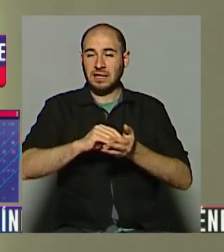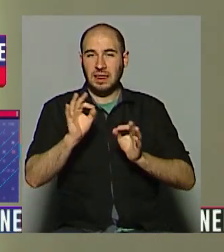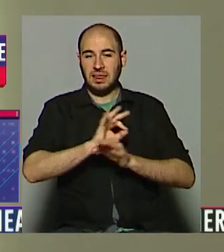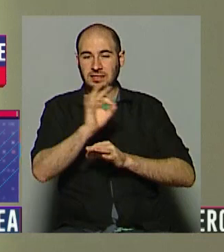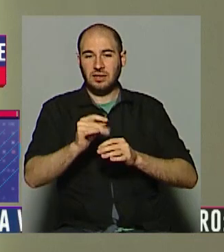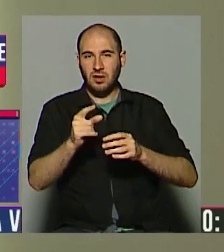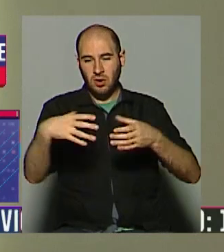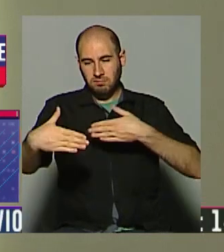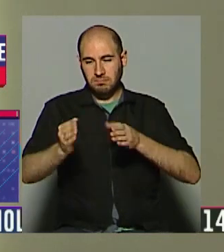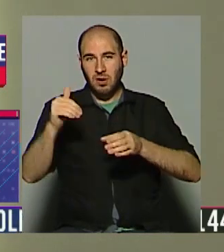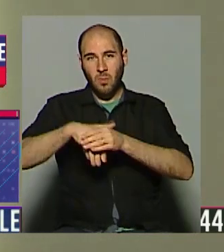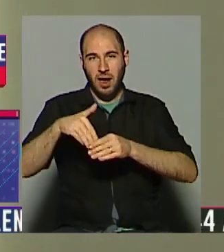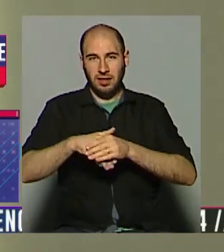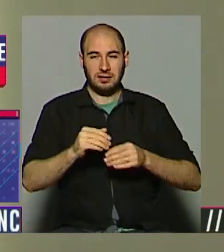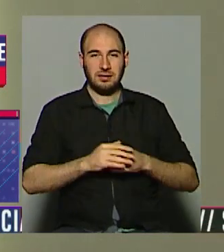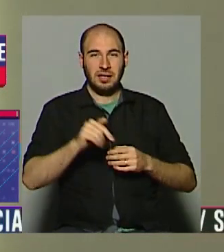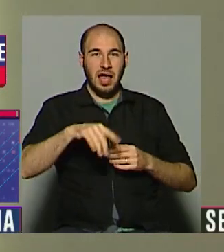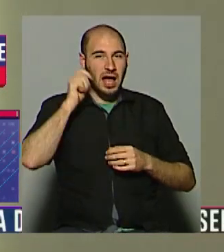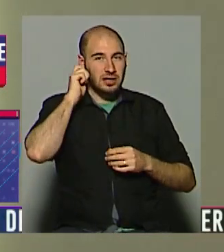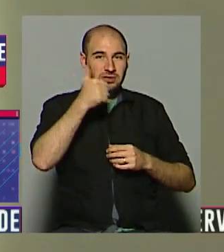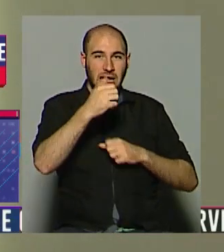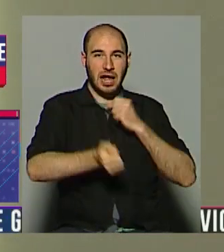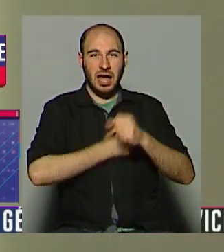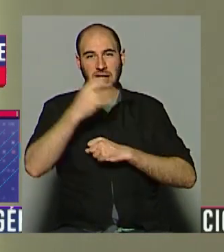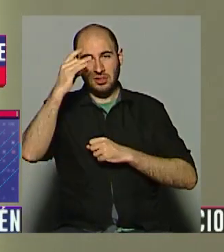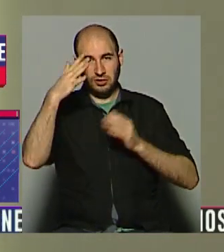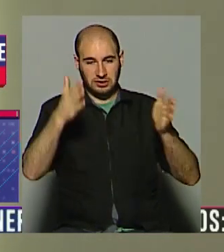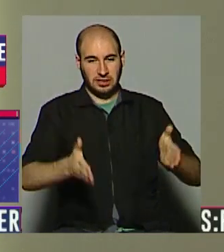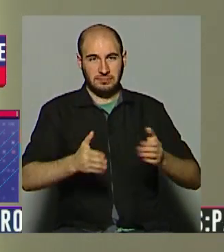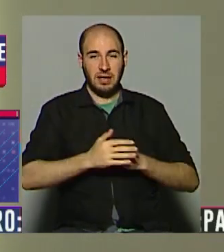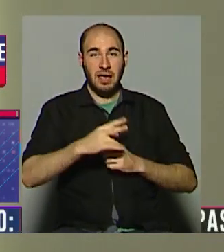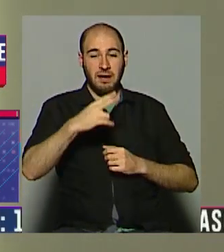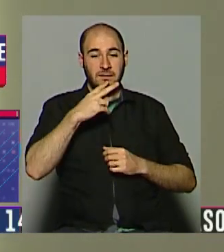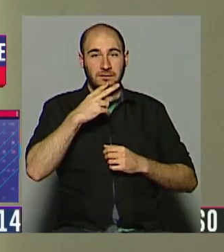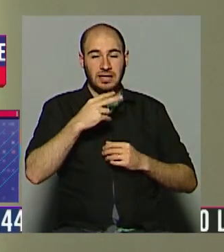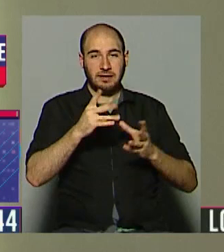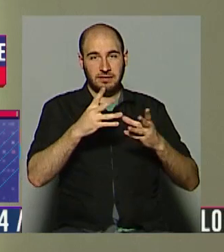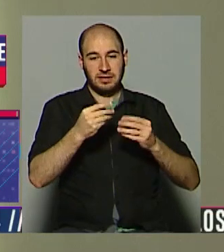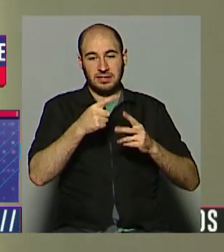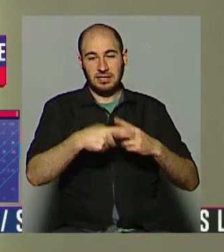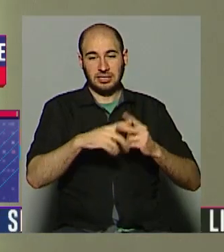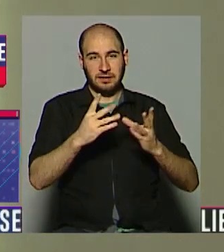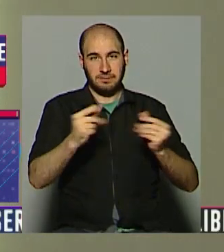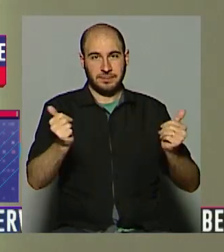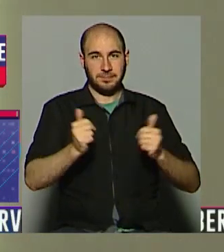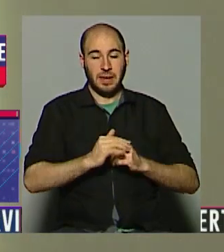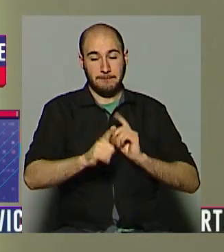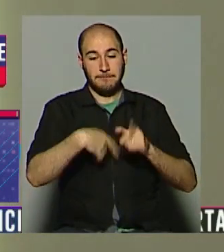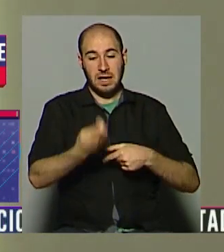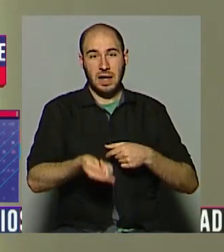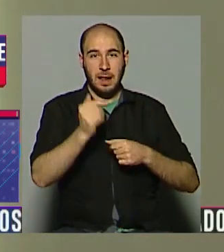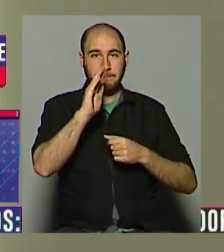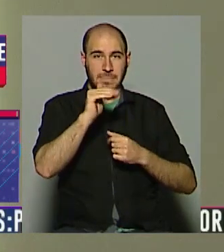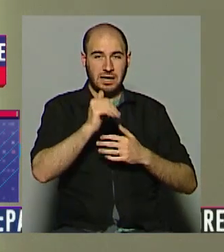de las alcancías de los chicos. Qué son bueno. Chicos de 6 a 12 años. Ajá. El viernes hacemos el cierre del taller. Ajá. Mañana